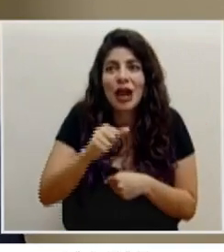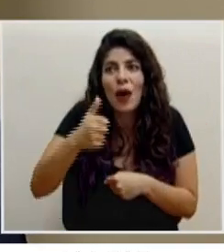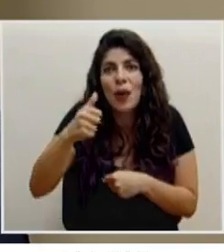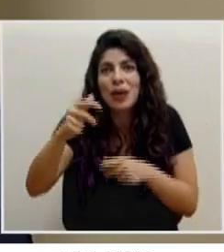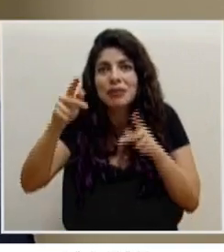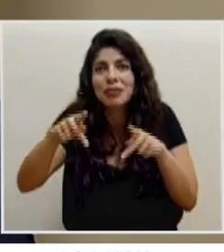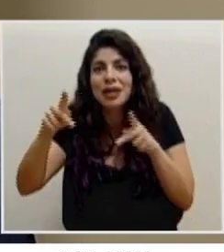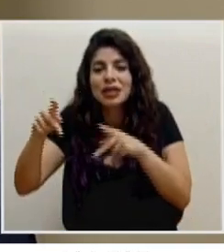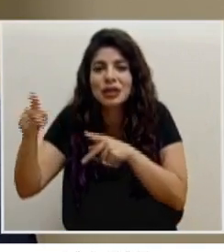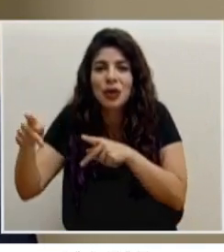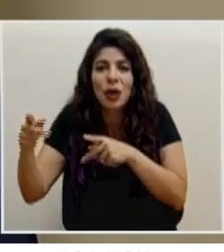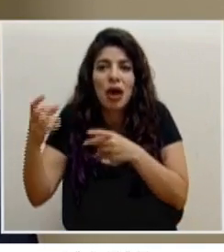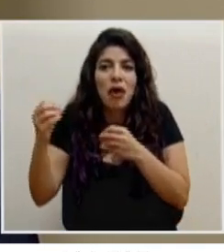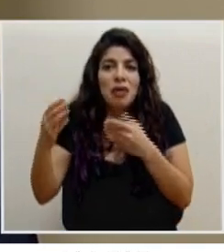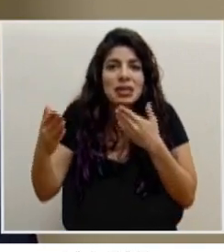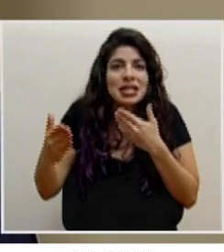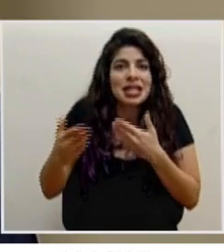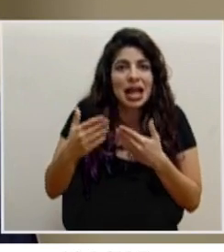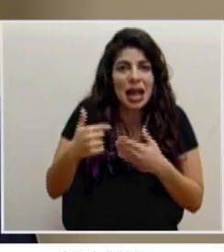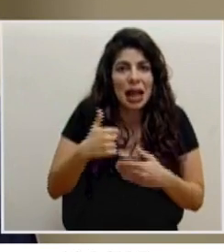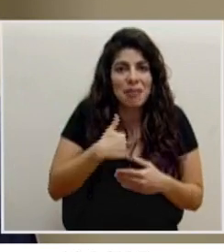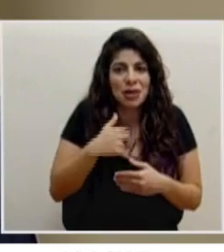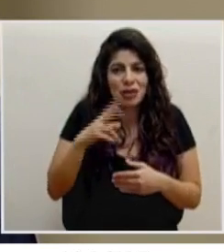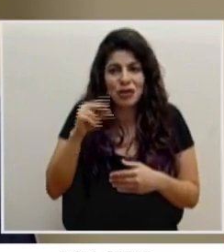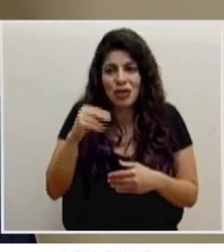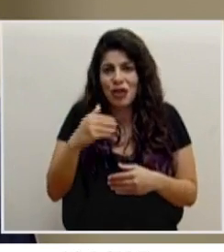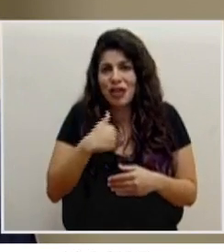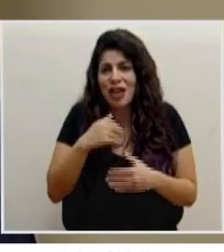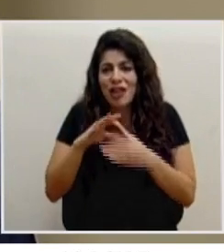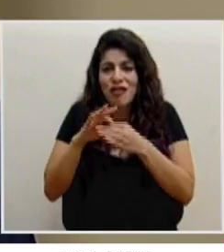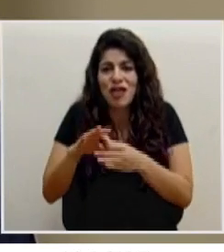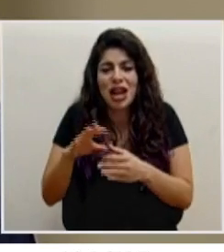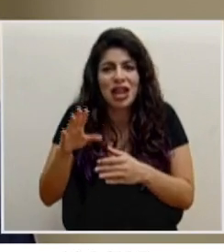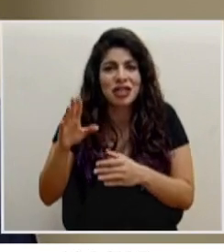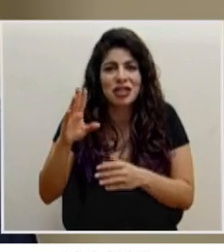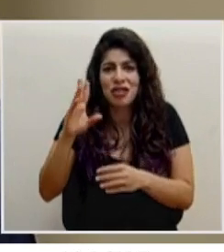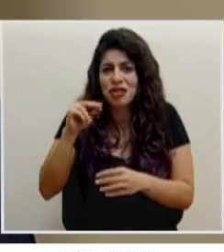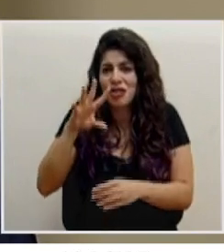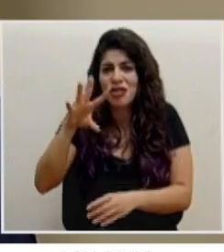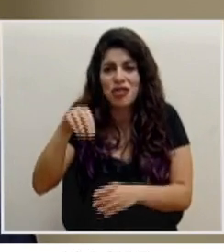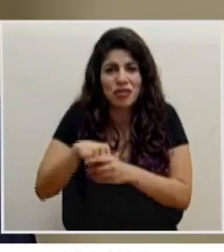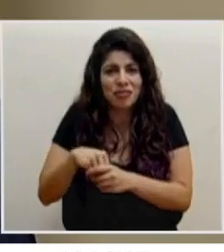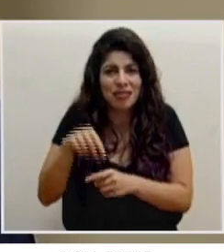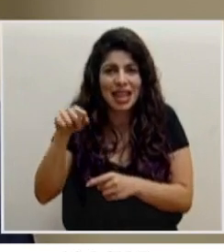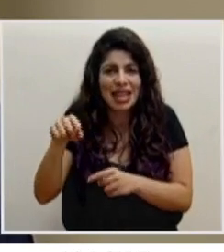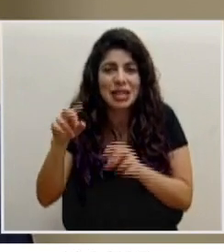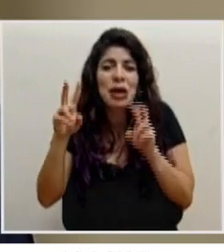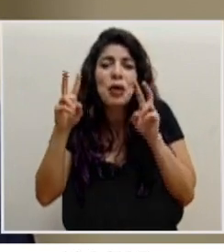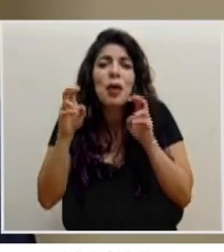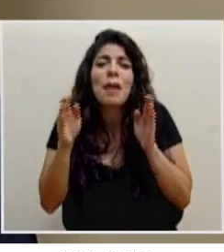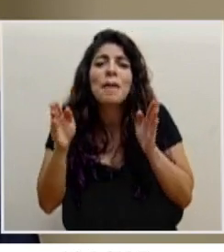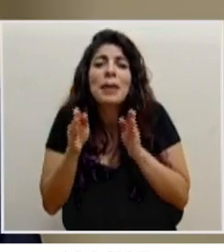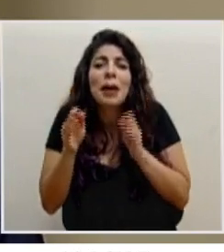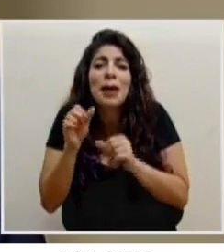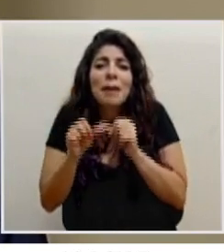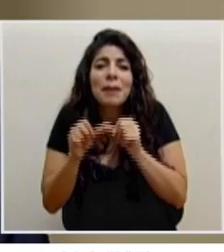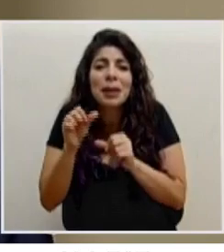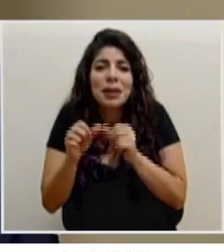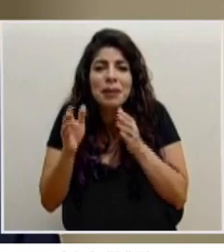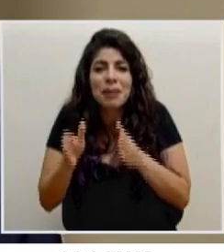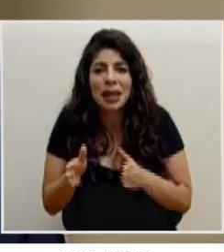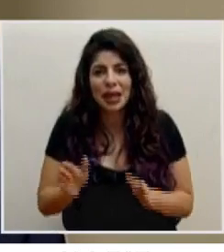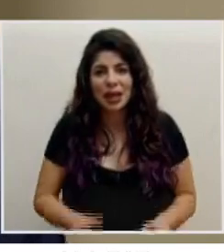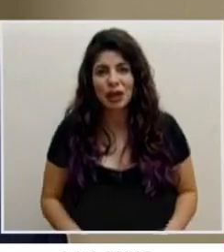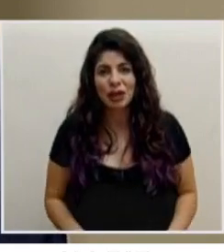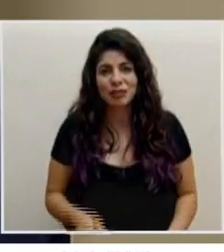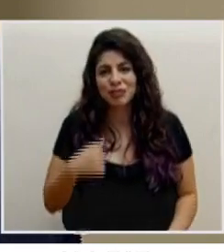ser cercana eventualmente a mí. Yo no tengo relación ni estoy involucrado directamente con ese microemprendedurismo, ¿verdad? Que ya,